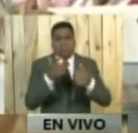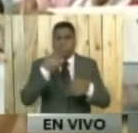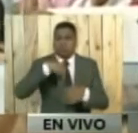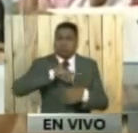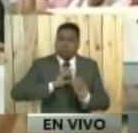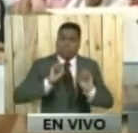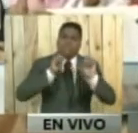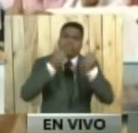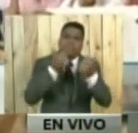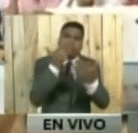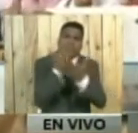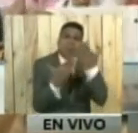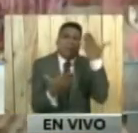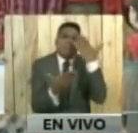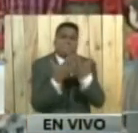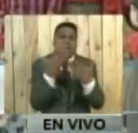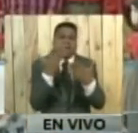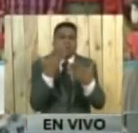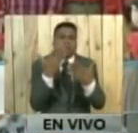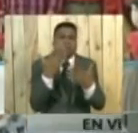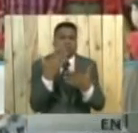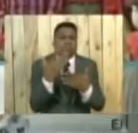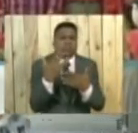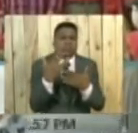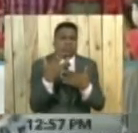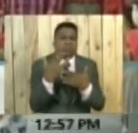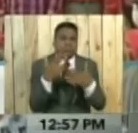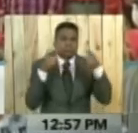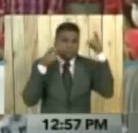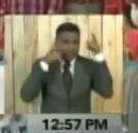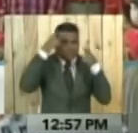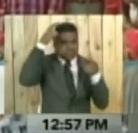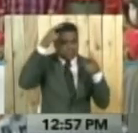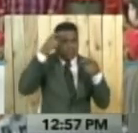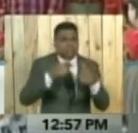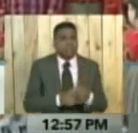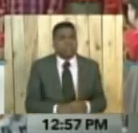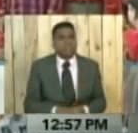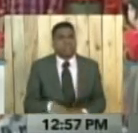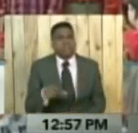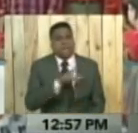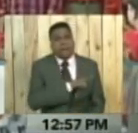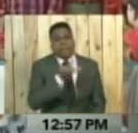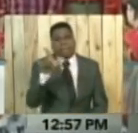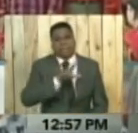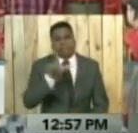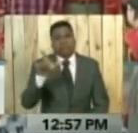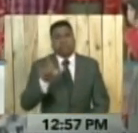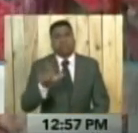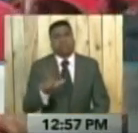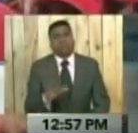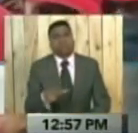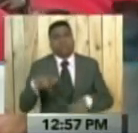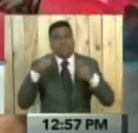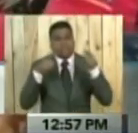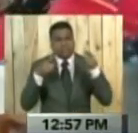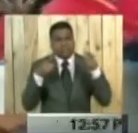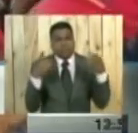Nosotros nacimos de la mano de Hugo Chávez. El PSUV es el partido de